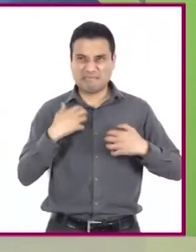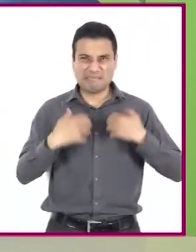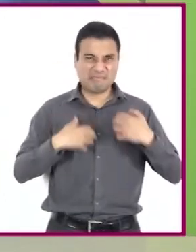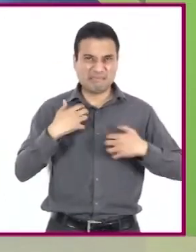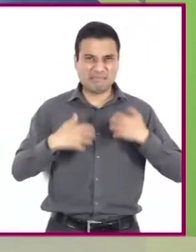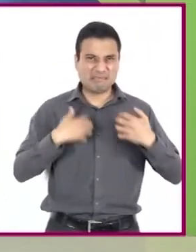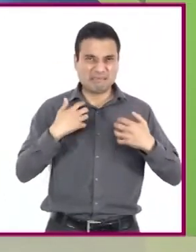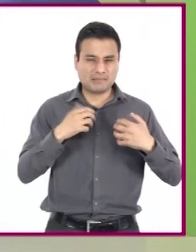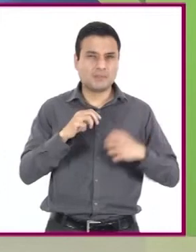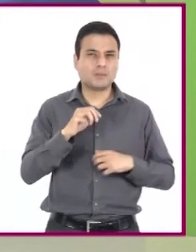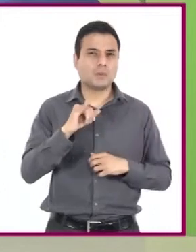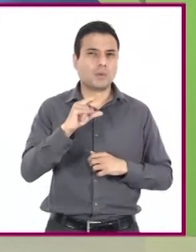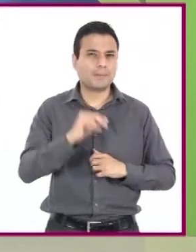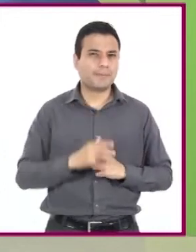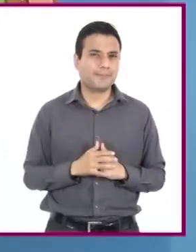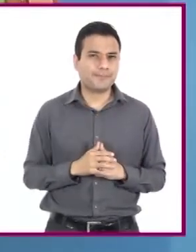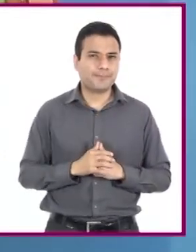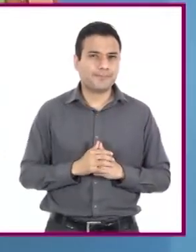antes mencionadas?